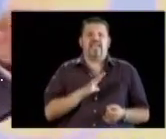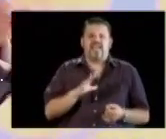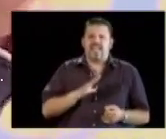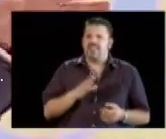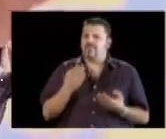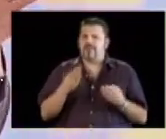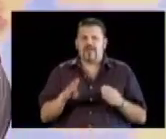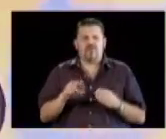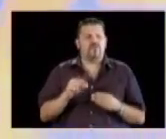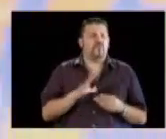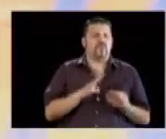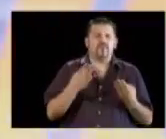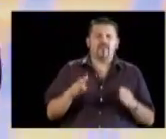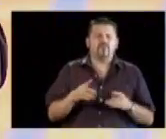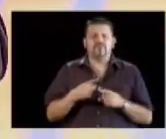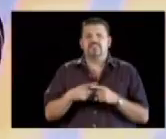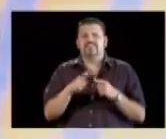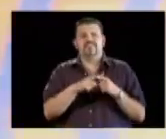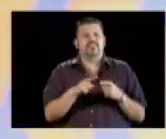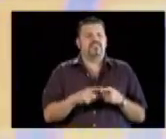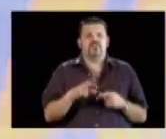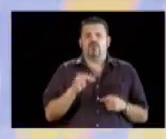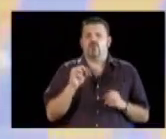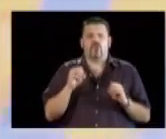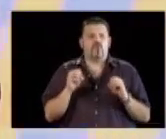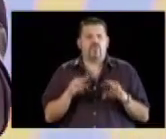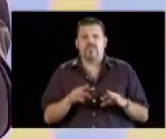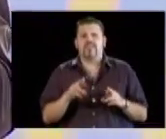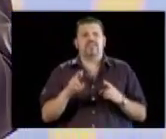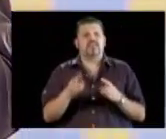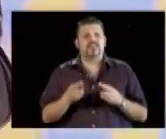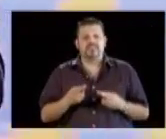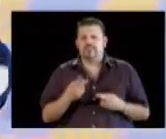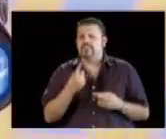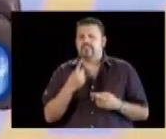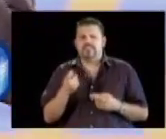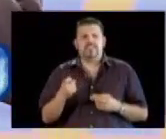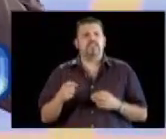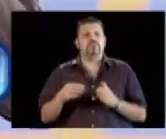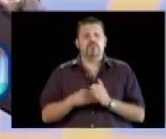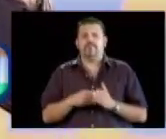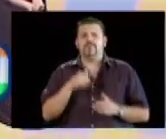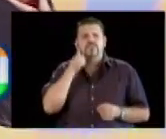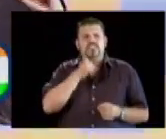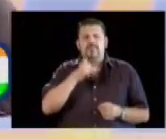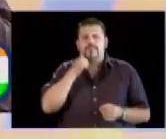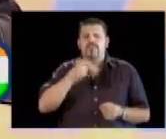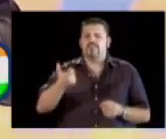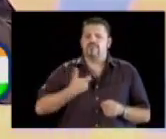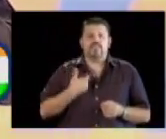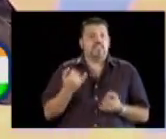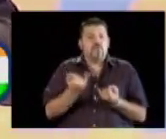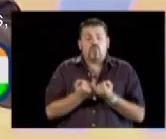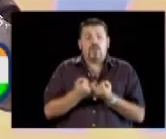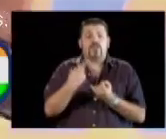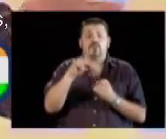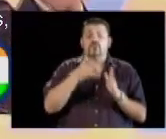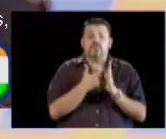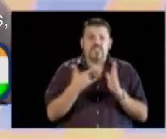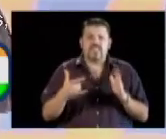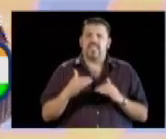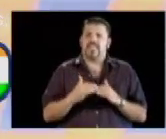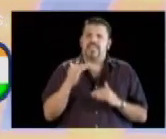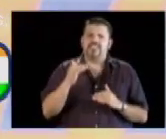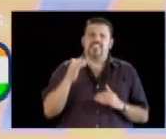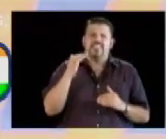hubo bancos y demás, no deja de recibir su cheque cada 15 días. Y los cheques van creciendo. Al ratito